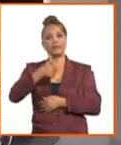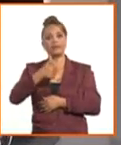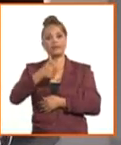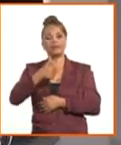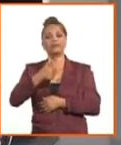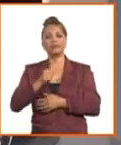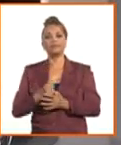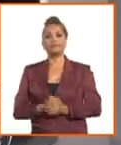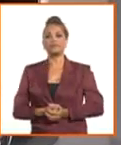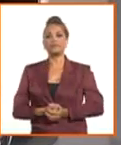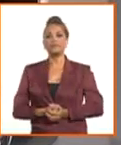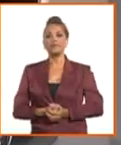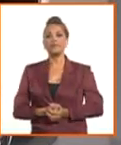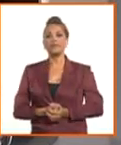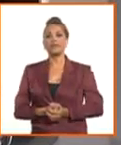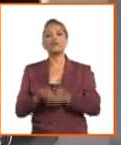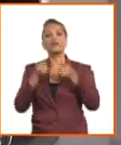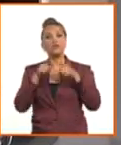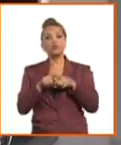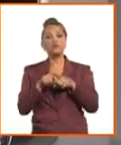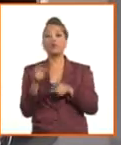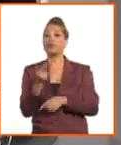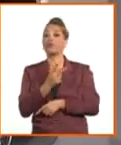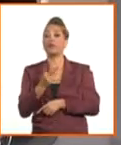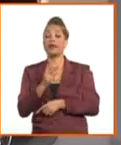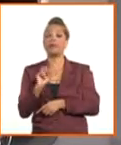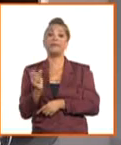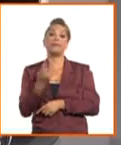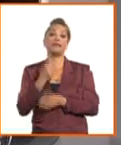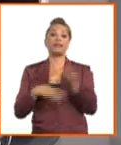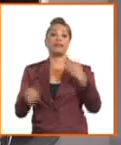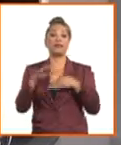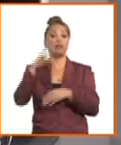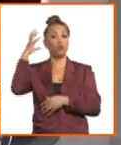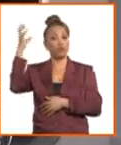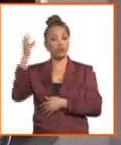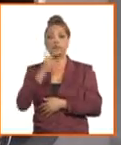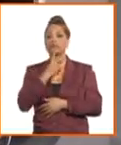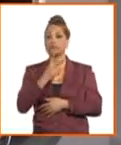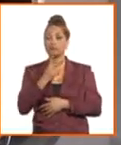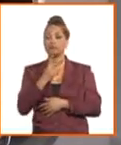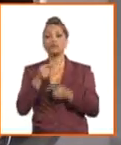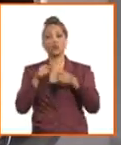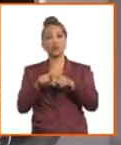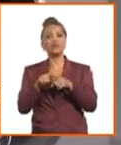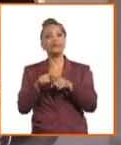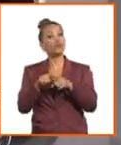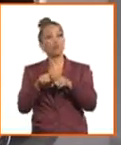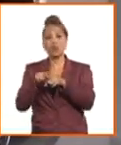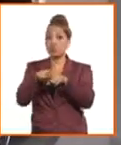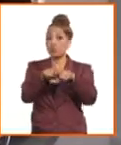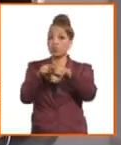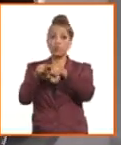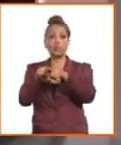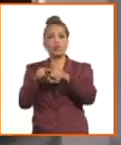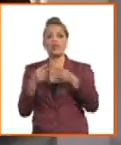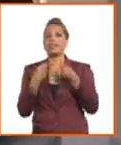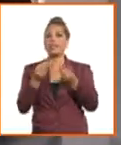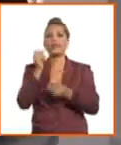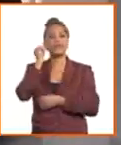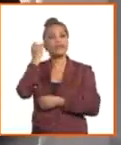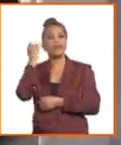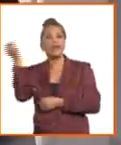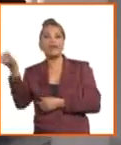estado acompañada directamente por el primer nivel de dirección del país, trabajando con nosotros, aportando ideas, buscando las